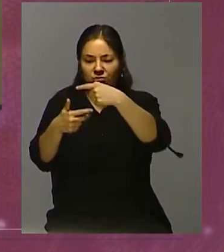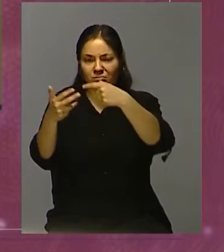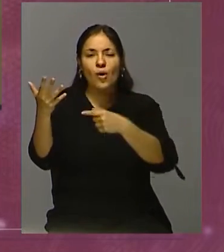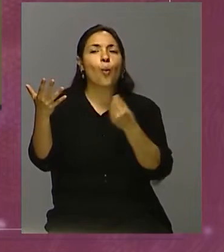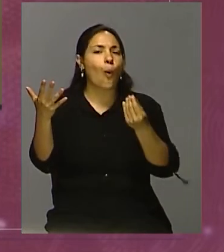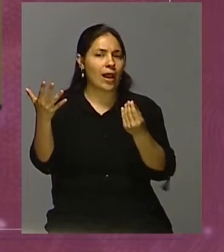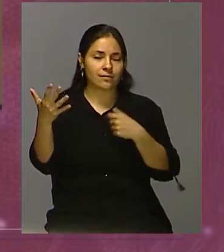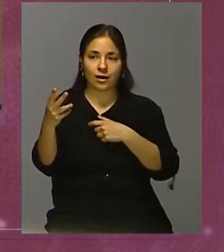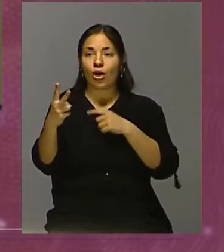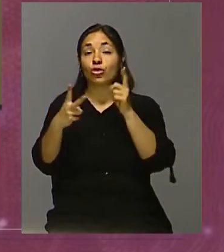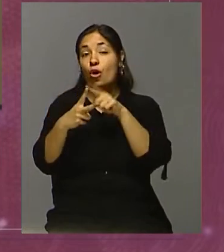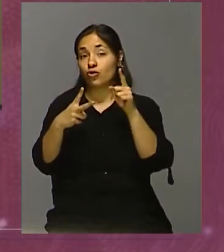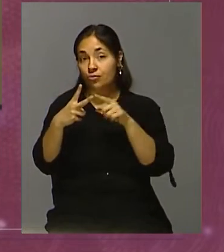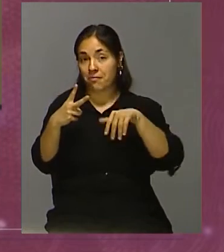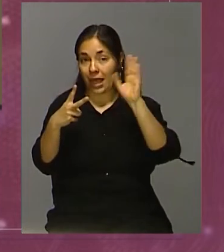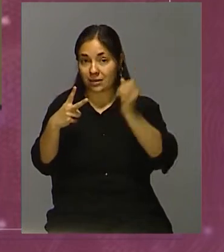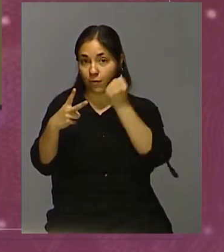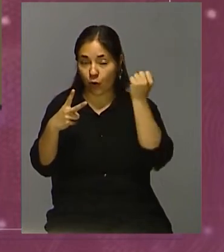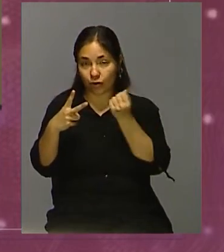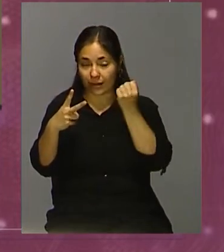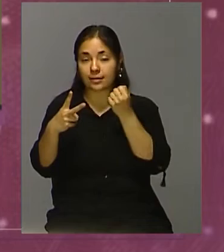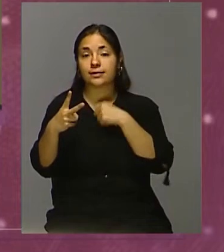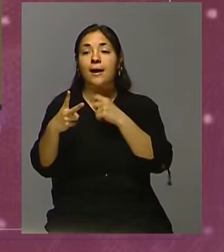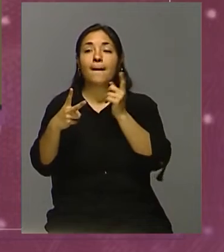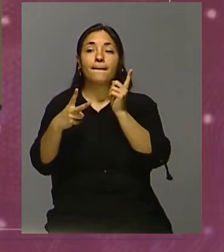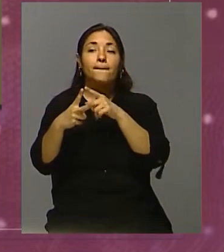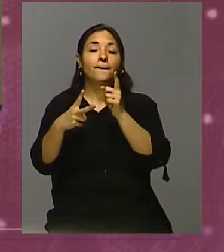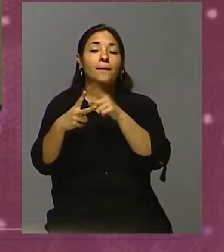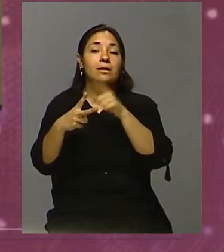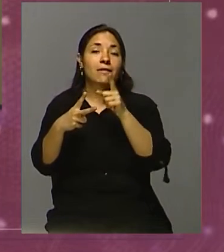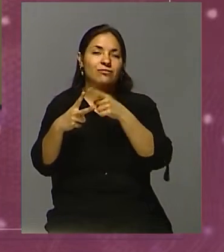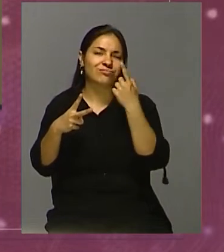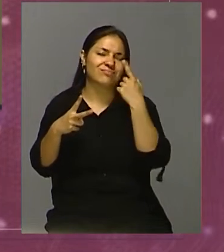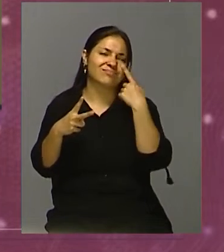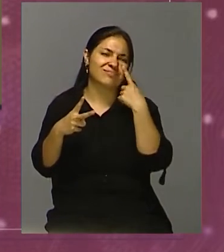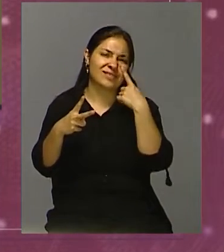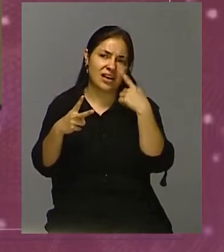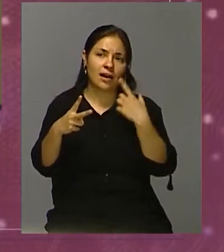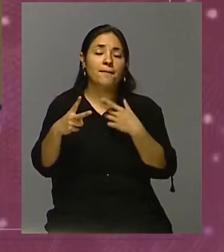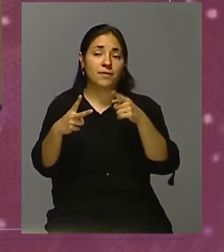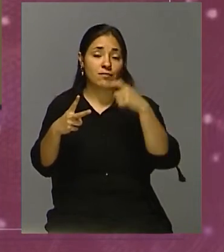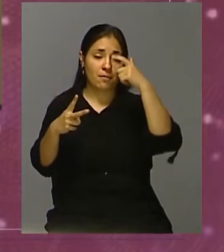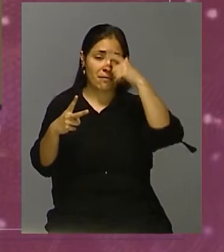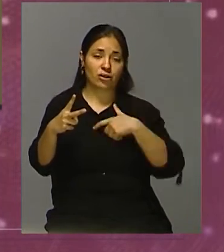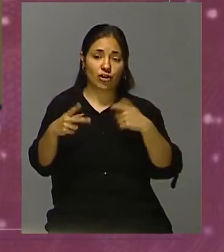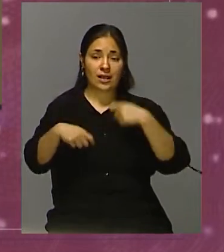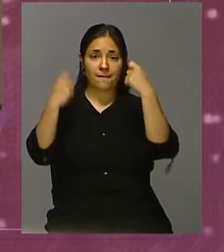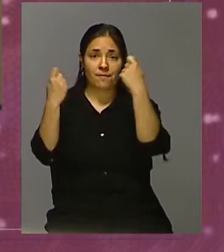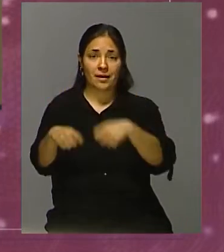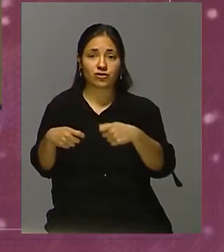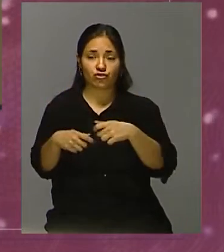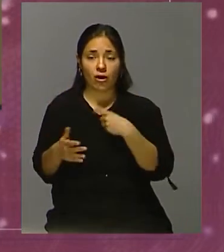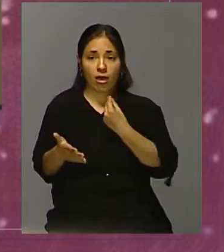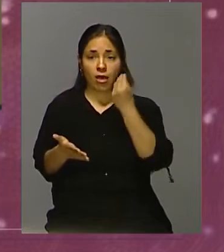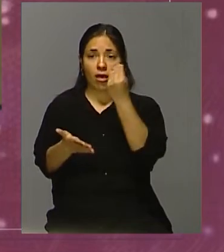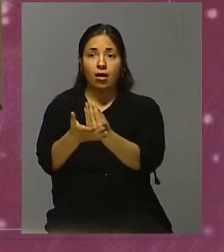te diría dos, Claudia. En primer lugar, quizás la más conocida de todas es aquel inversor que activamente